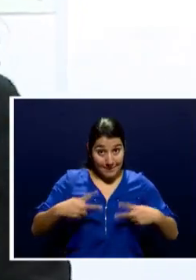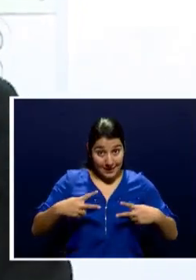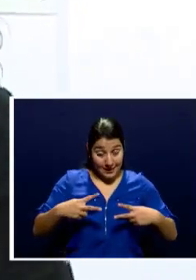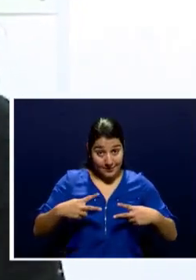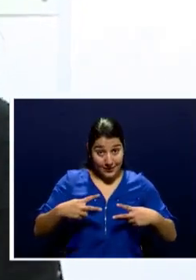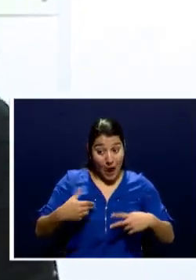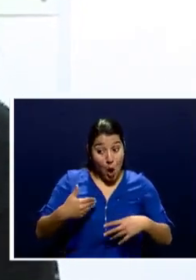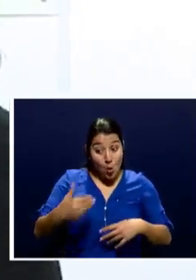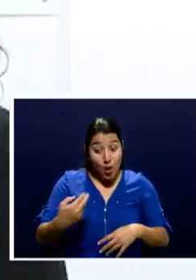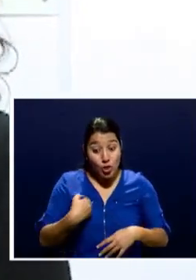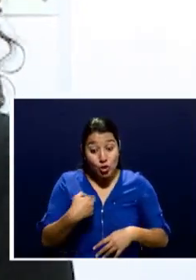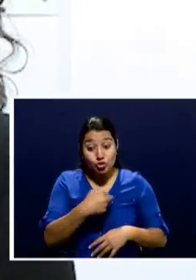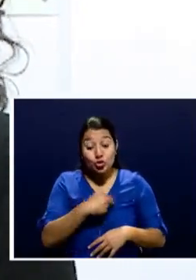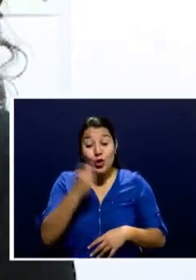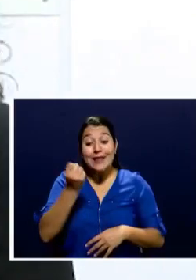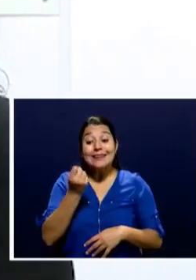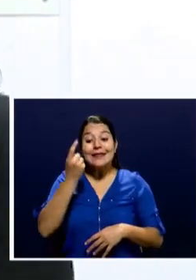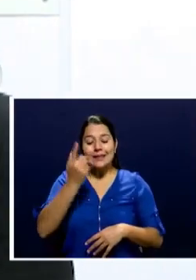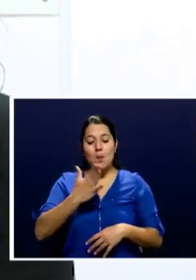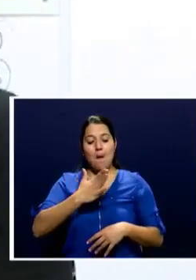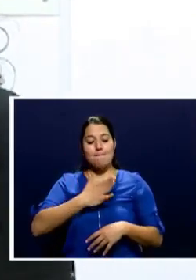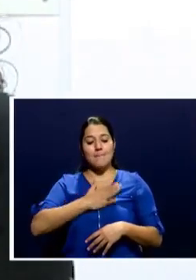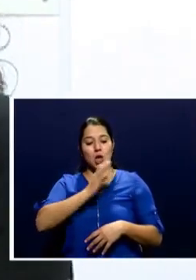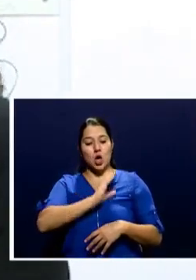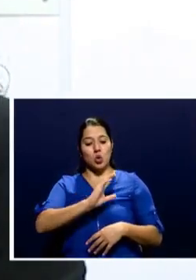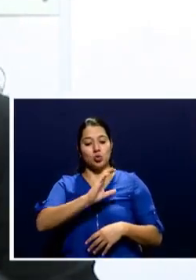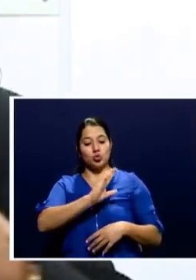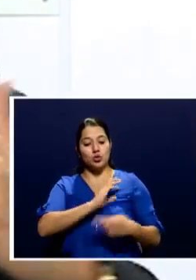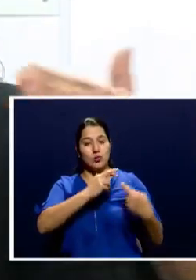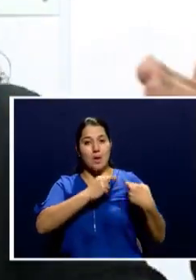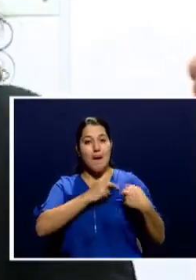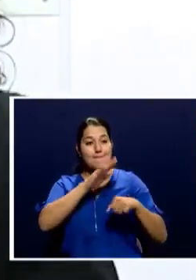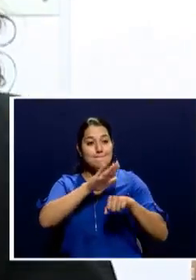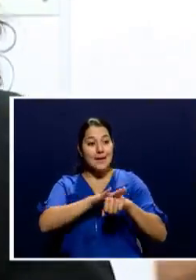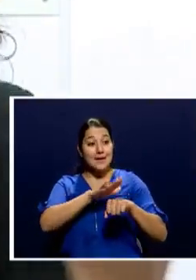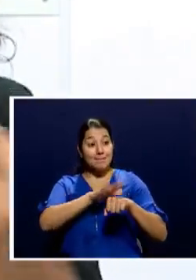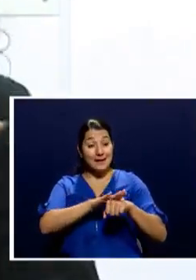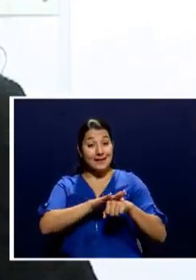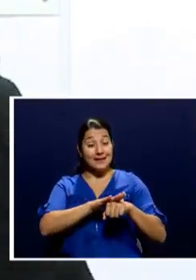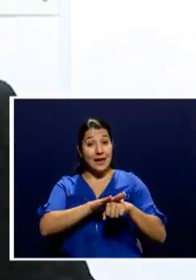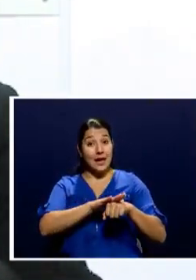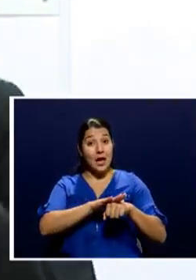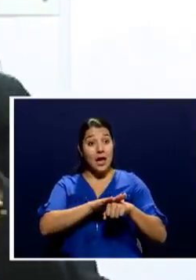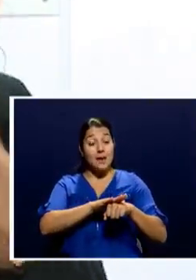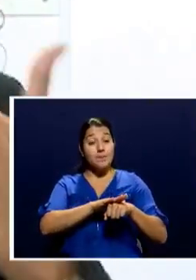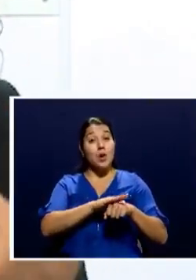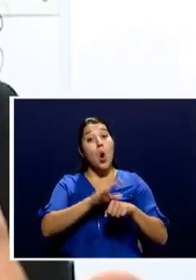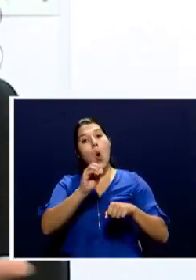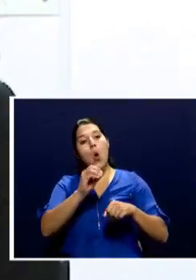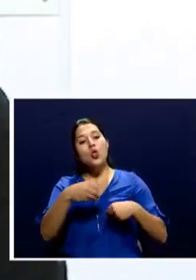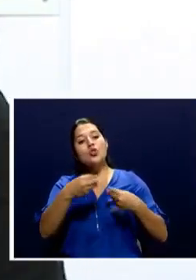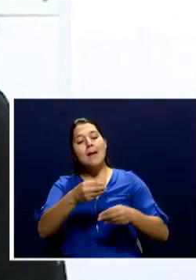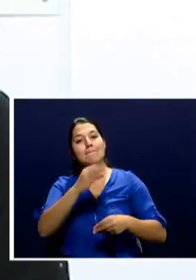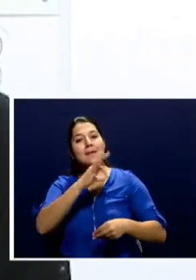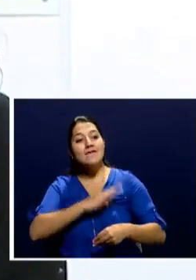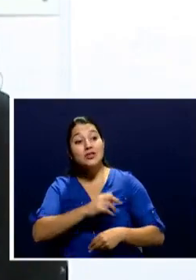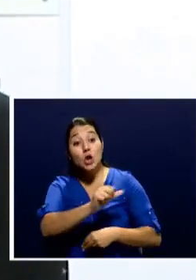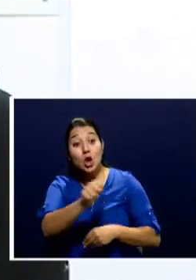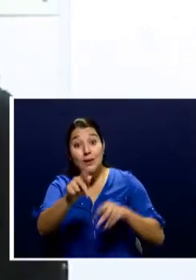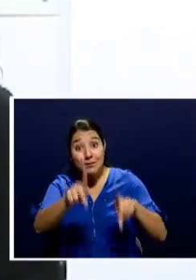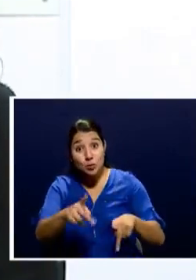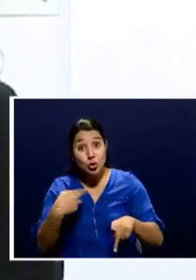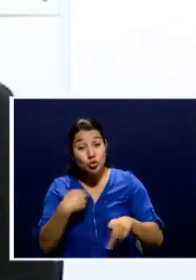entendemos que nuestra conducta responsable va a ser algo que va a beneficiar a nuestras vidas y a las vidas de las personas que amamos,